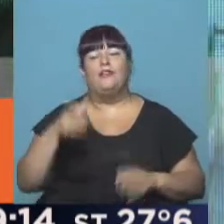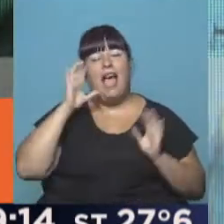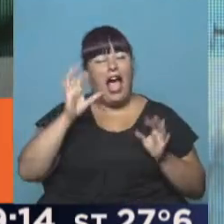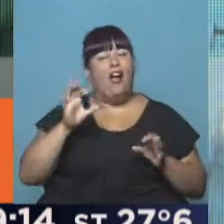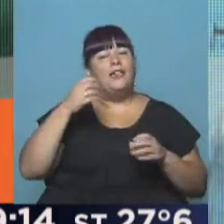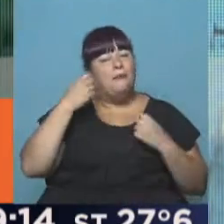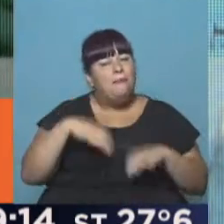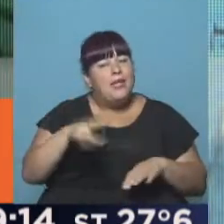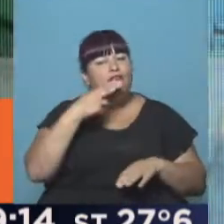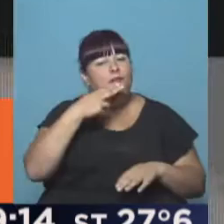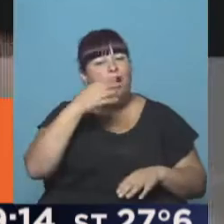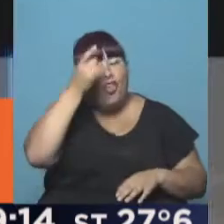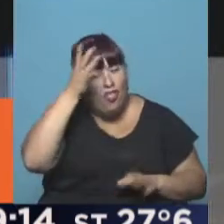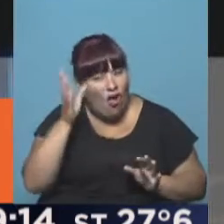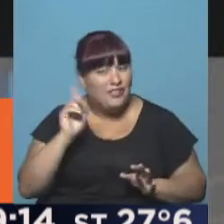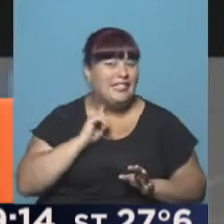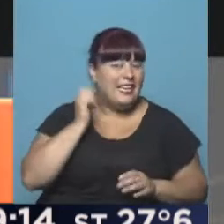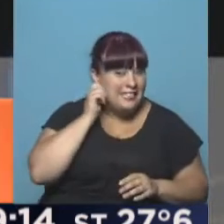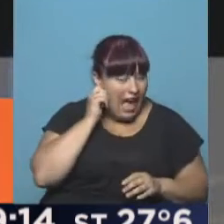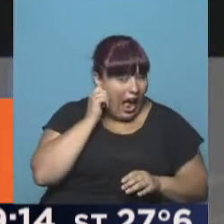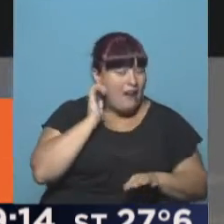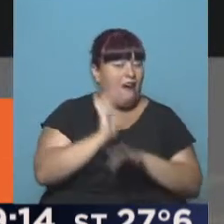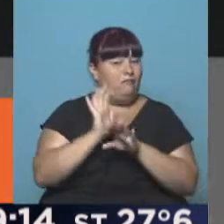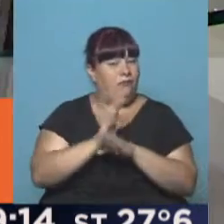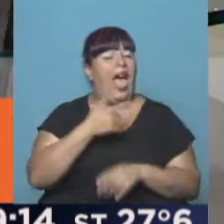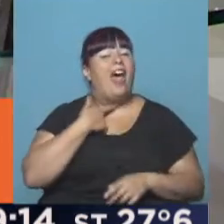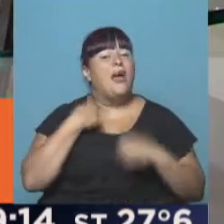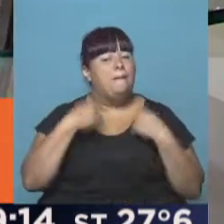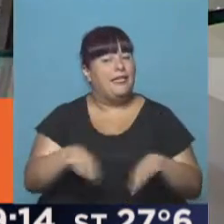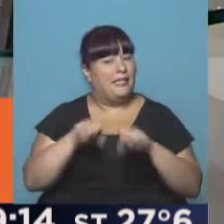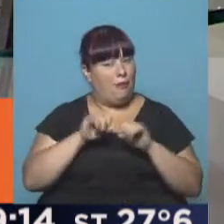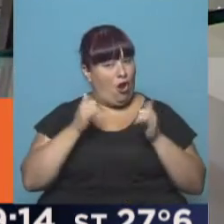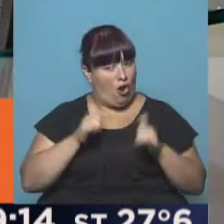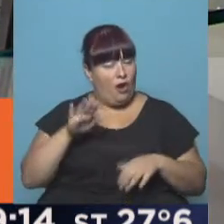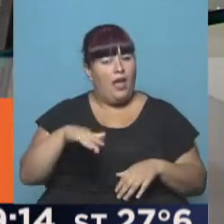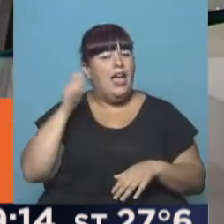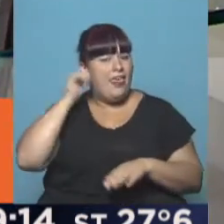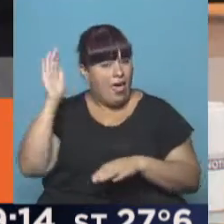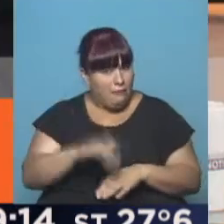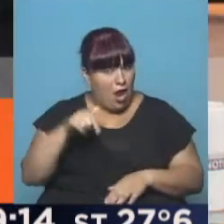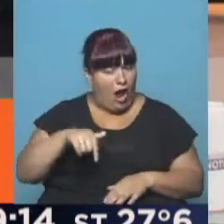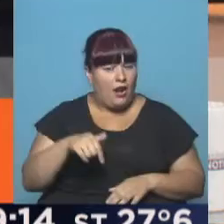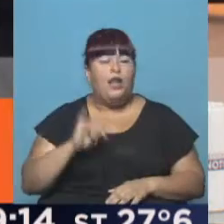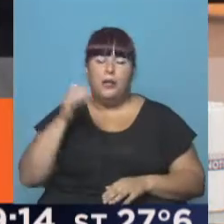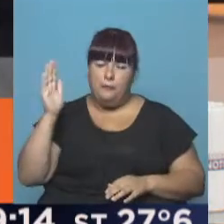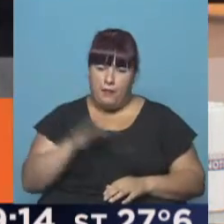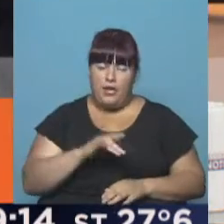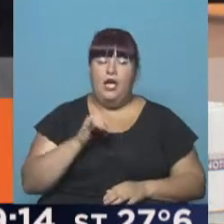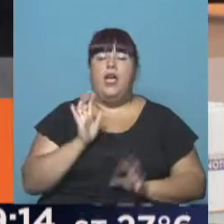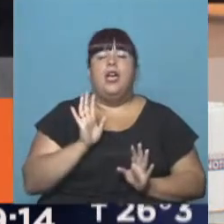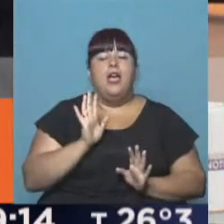que se empieza a fumar a los 12, 13 años, estamos hablando de una adicción que empieza en la infancia. ¿Se ha bajado la edad del